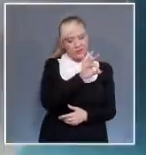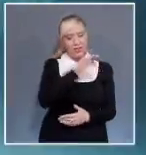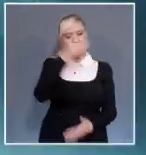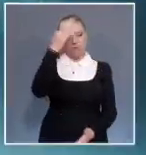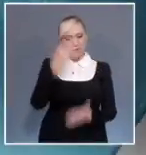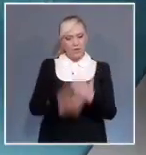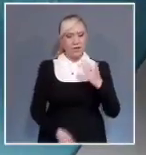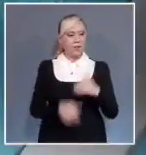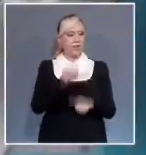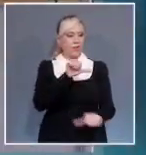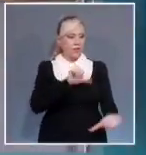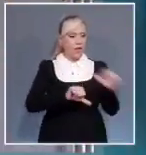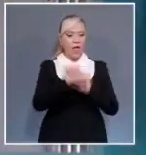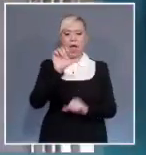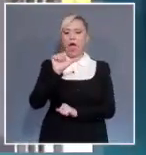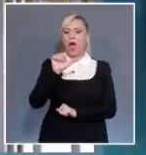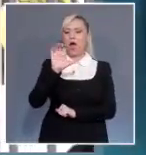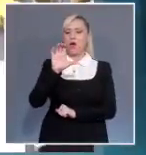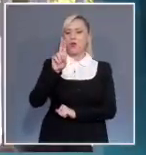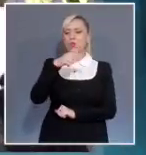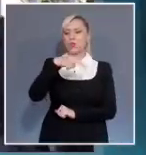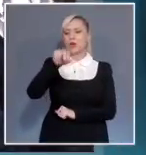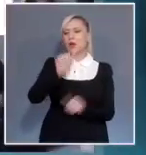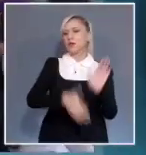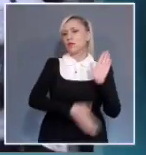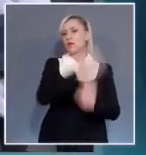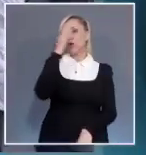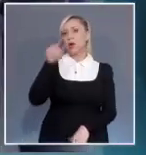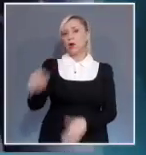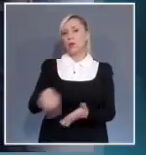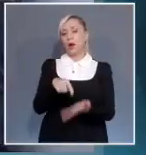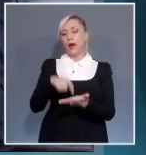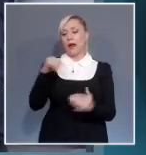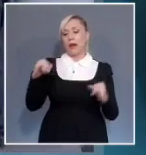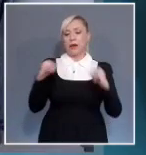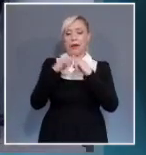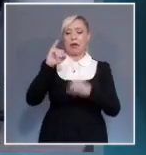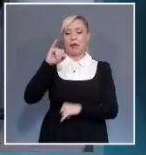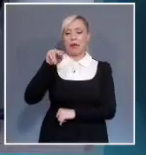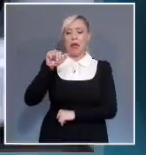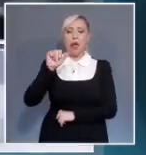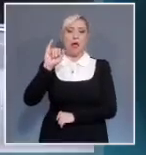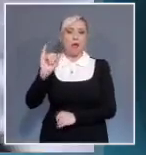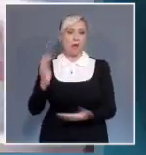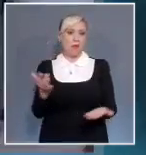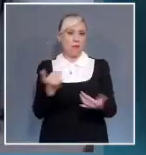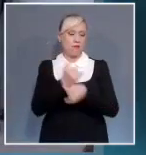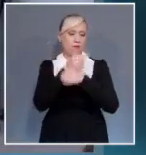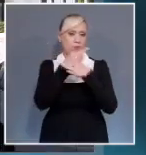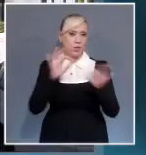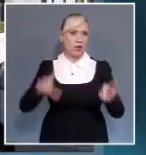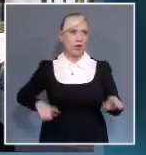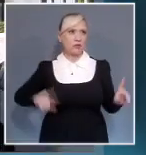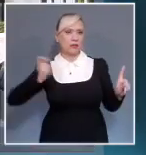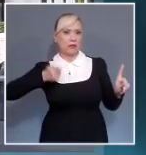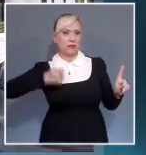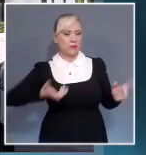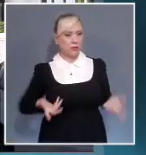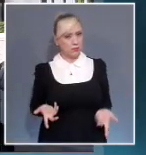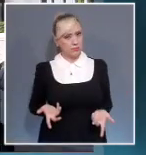Acuña. La Comisión Nacional de Derechos Humanos dio a conocer que en el primer bimestre del año